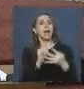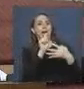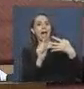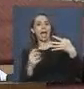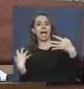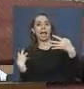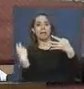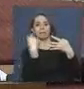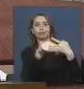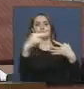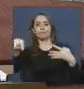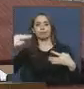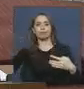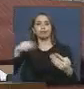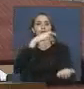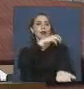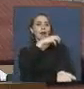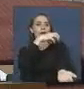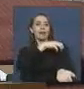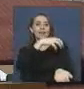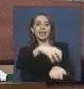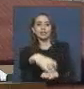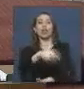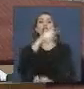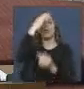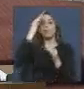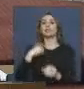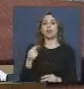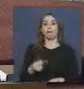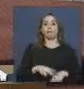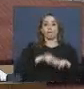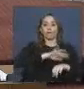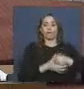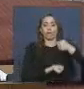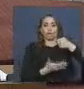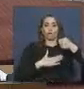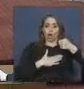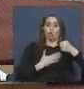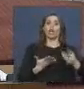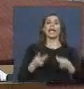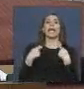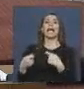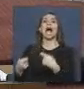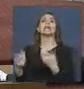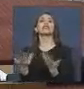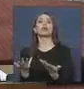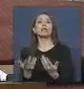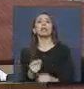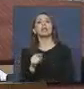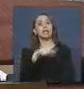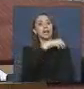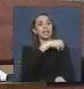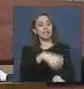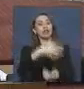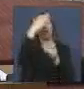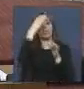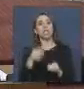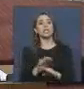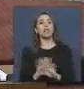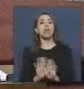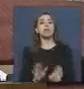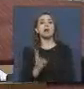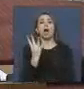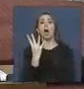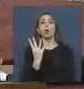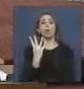para que las regiones decidan efectivamente sus inversiones. Hoy las regiones solo deciden entre el 45 y 50%